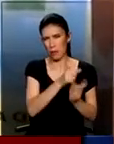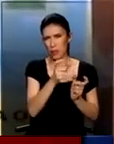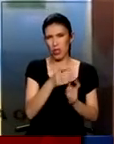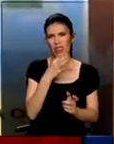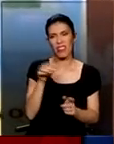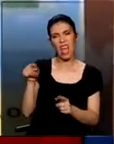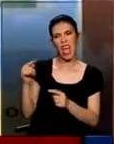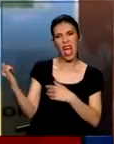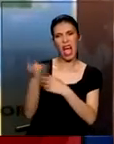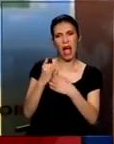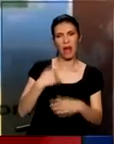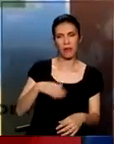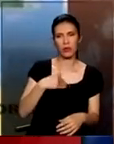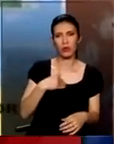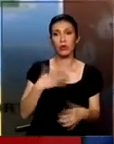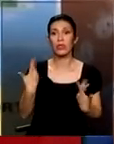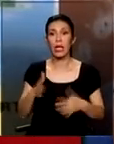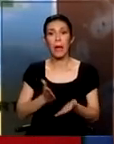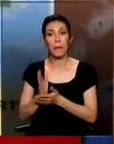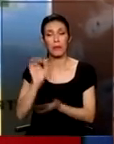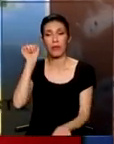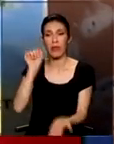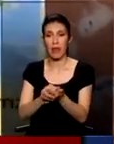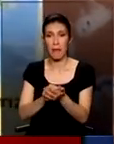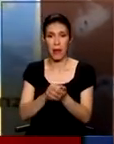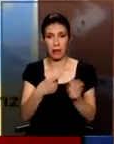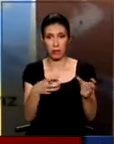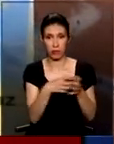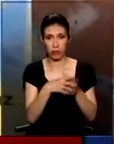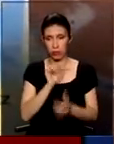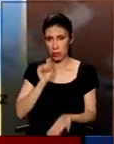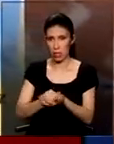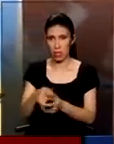La demanda colectiva ya está operando para dar respuesta a esta grave acusación.